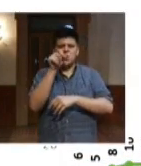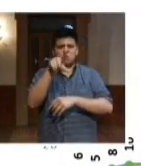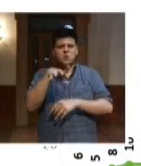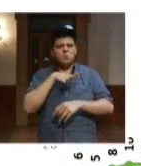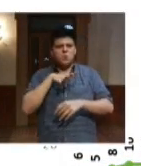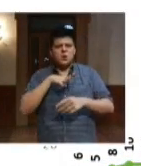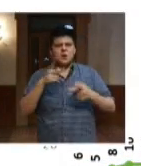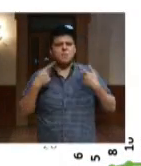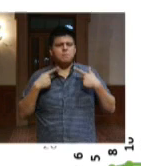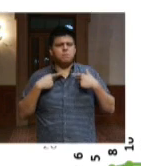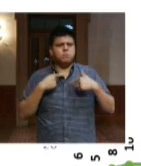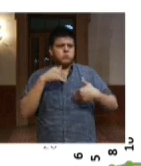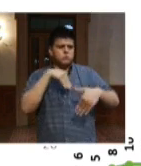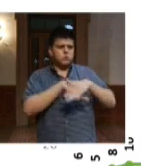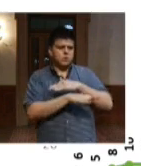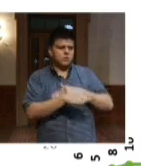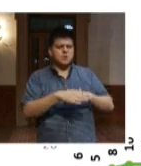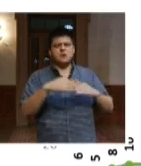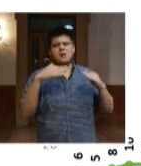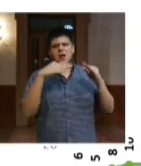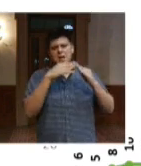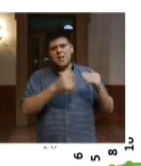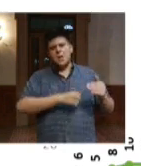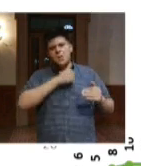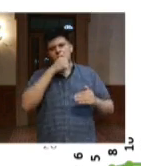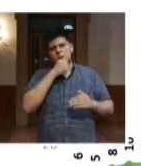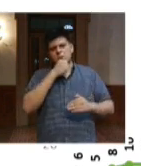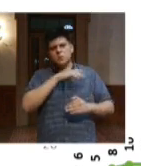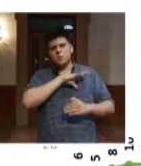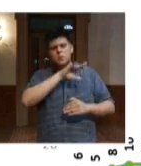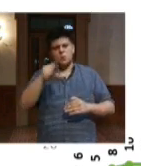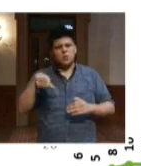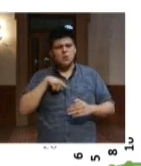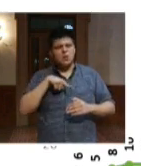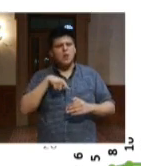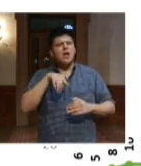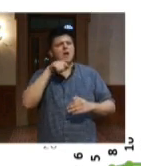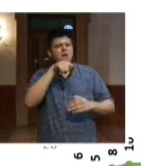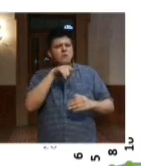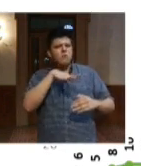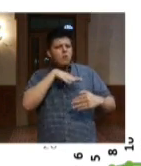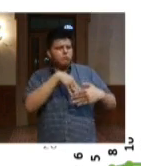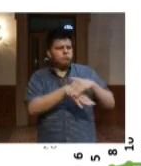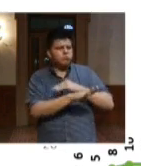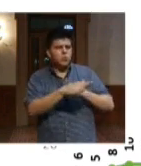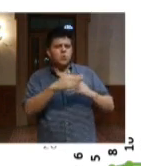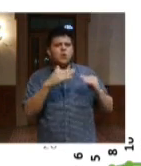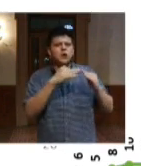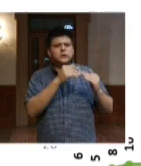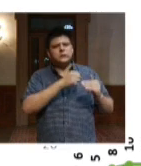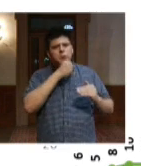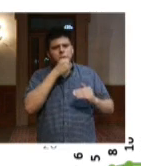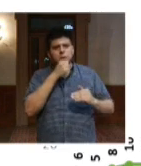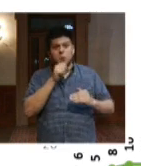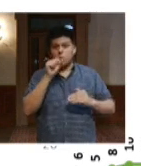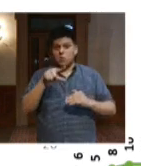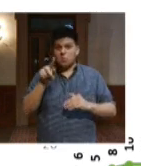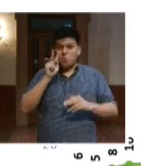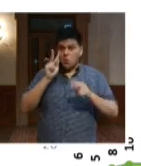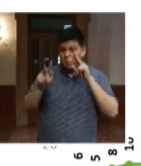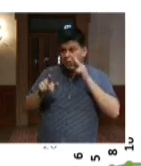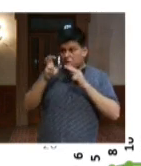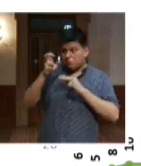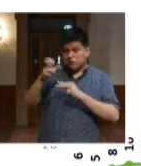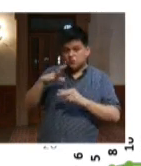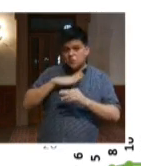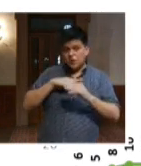de los pacientes de los asilos en hospital. Y lo que les decía, a partir de que ustedes ven ese pico, se va a